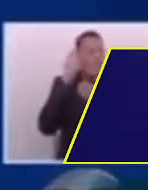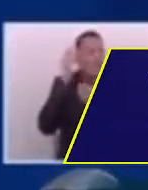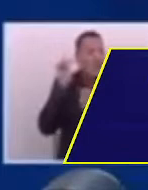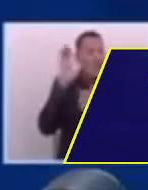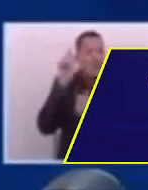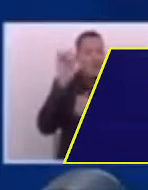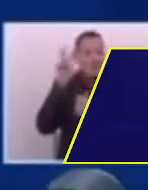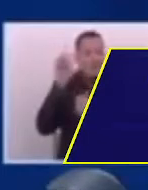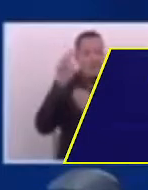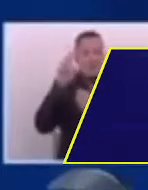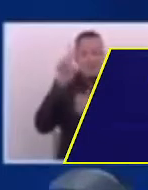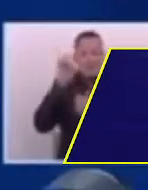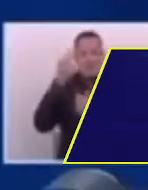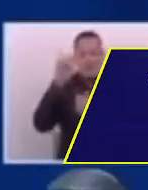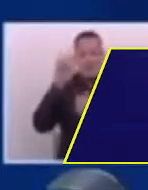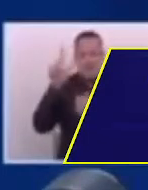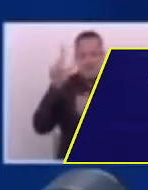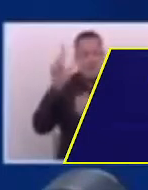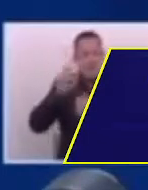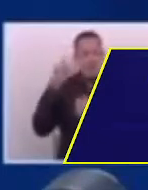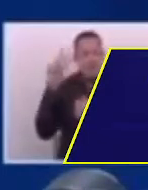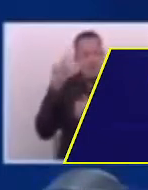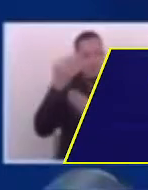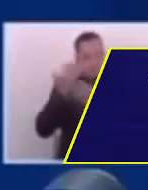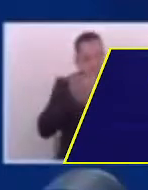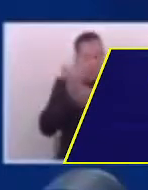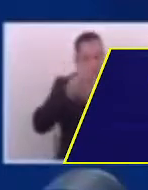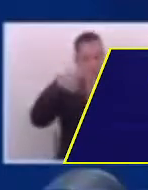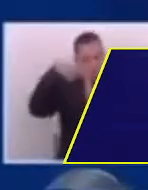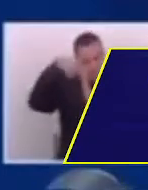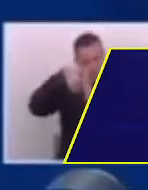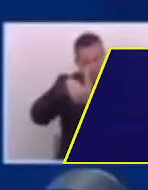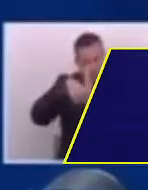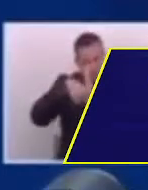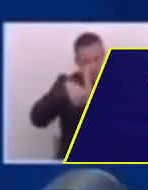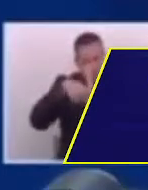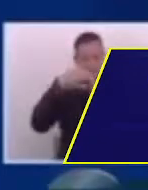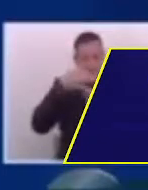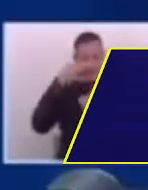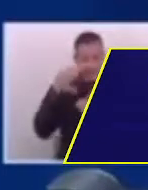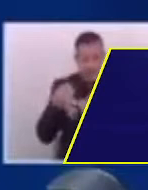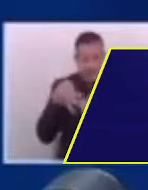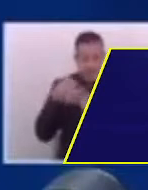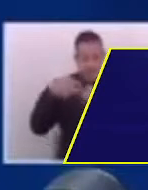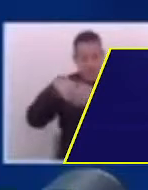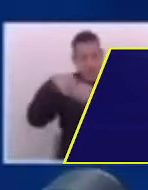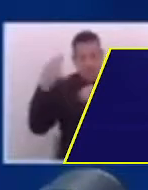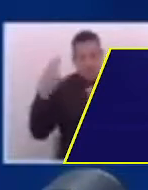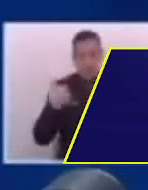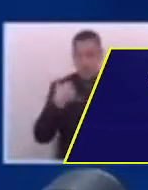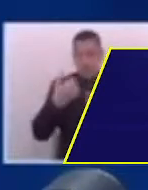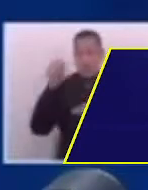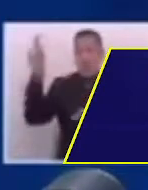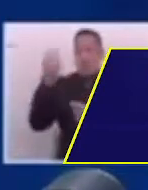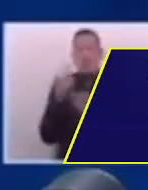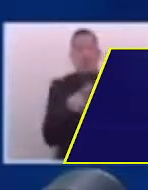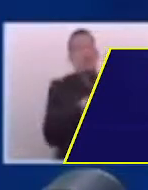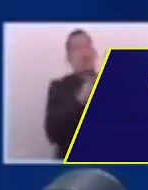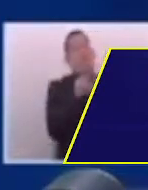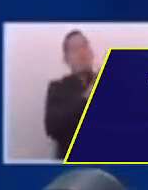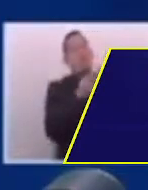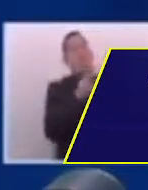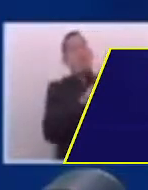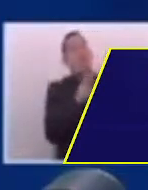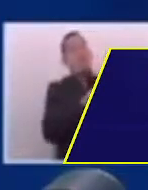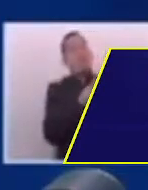no lean estudien profundicen y cuando digo lean es afuera de No vengan aquí como hace